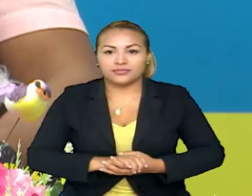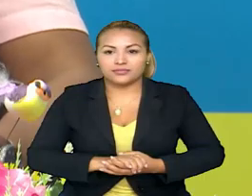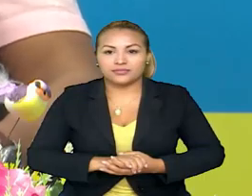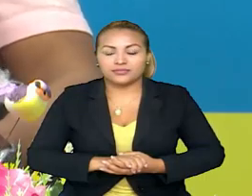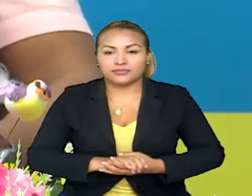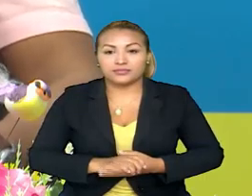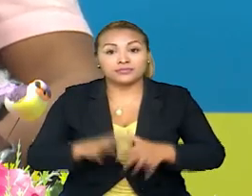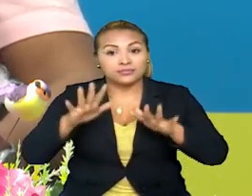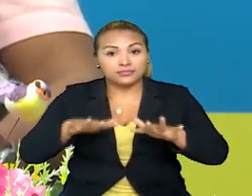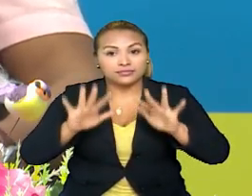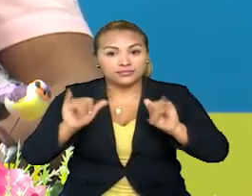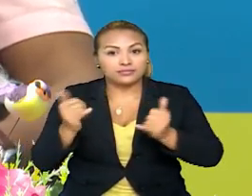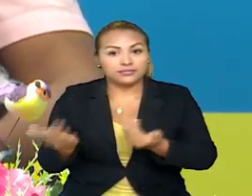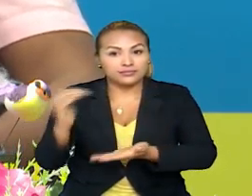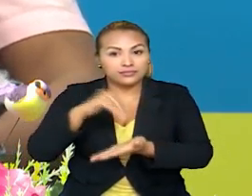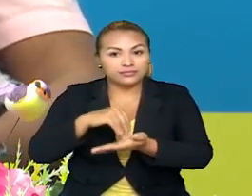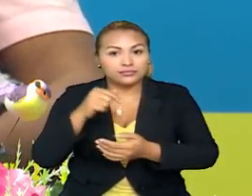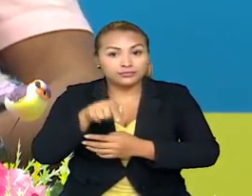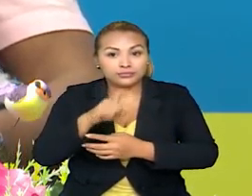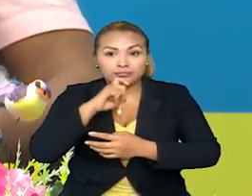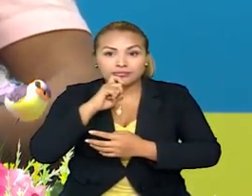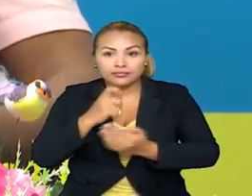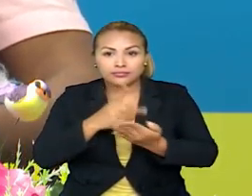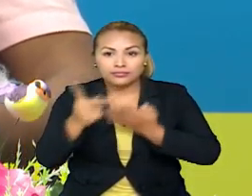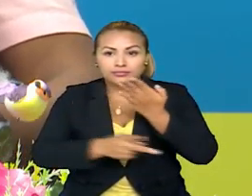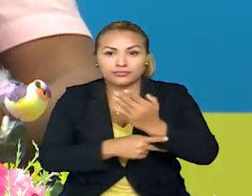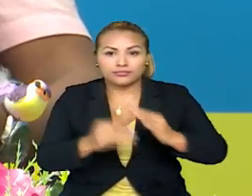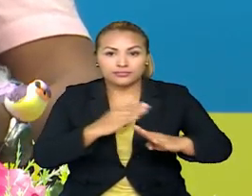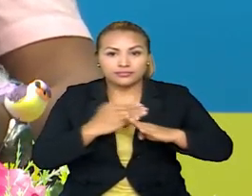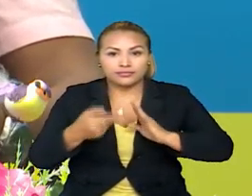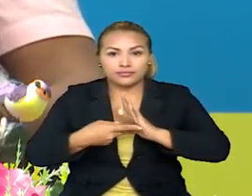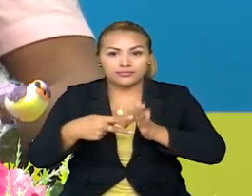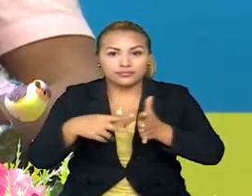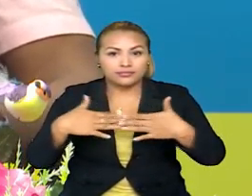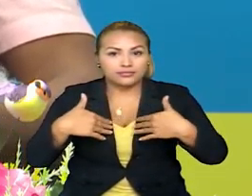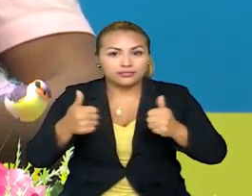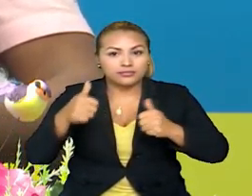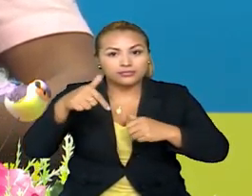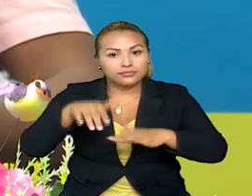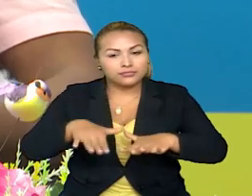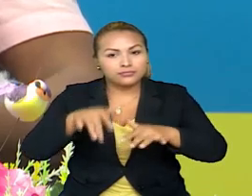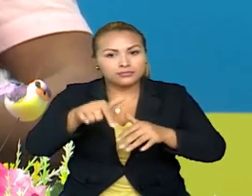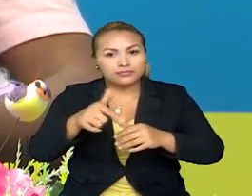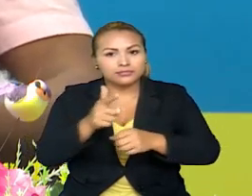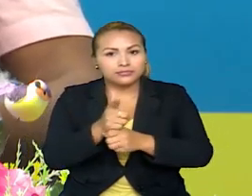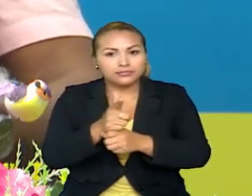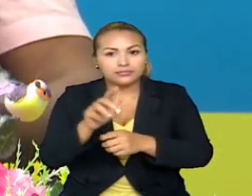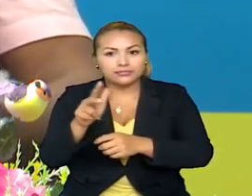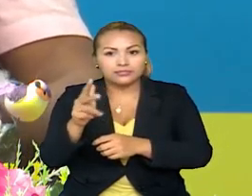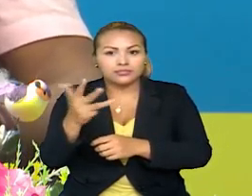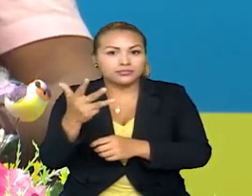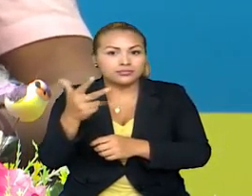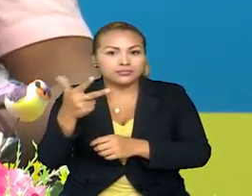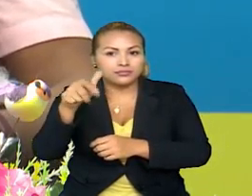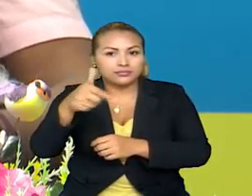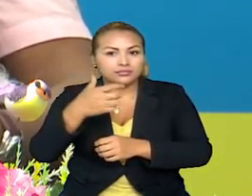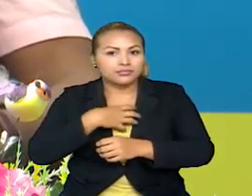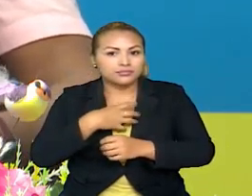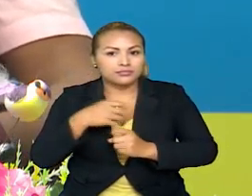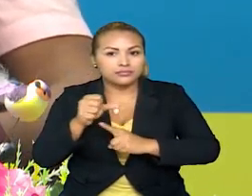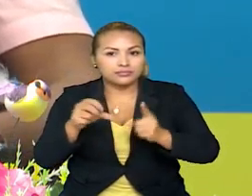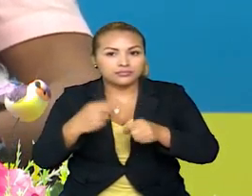estamos de regreso en su gustado programa prevenir salud a través de la frecuencia del canal 98 el canal parlamentario al canal